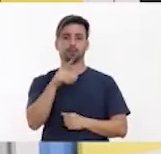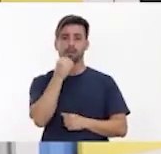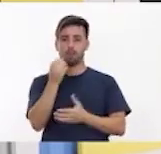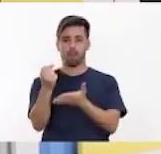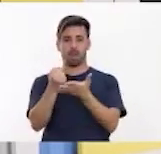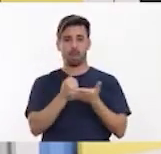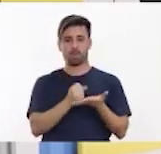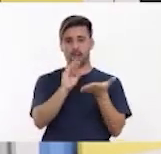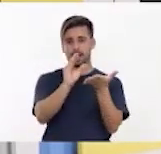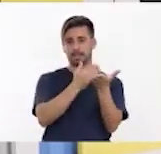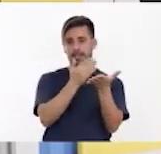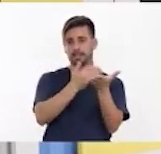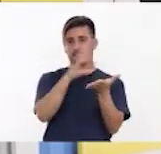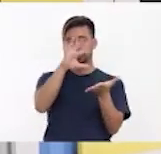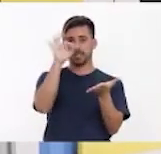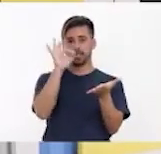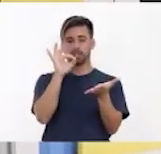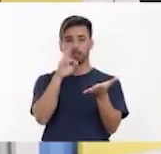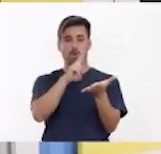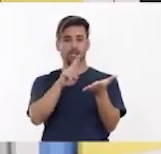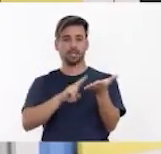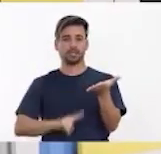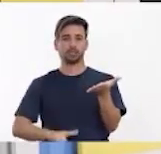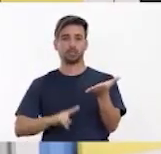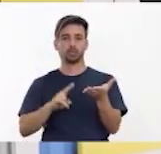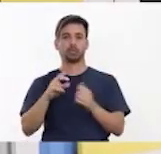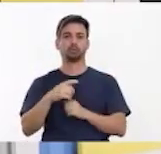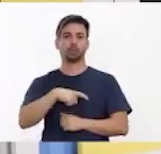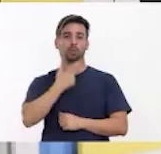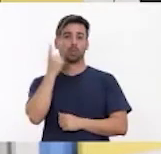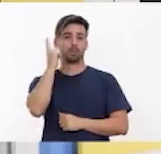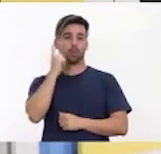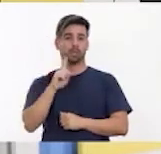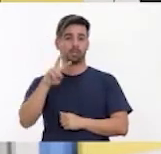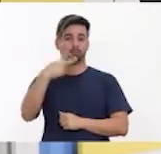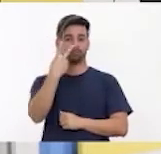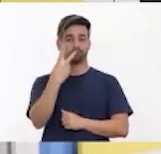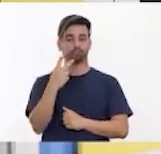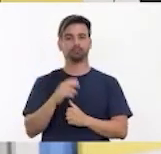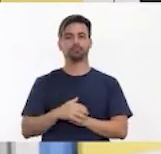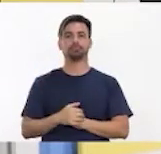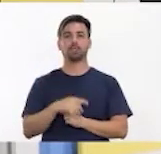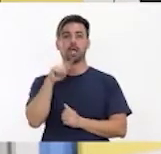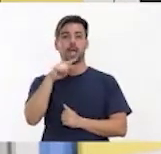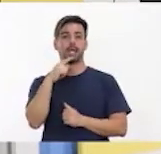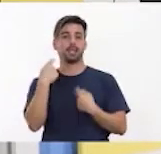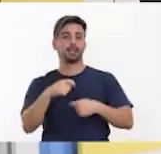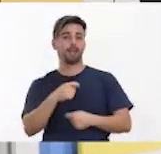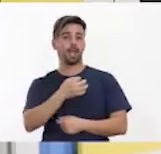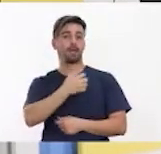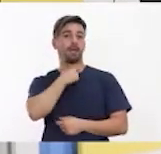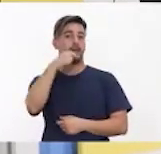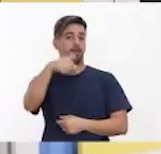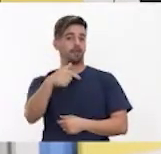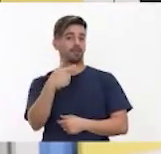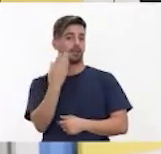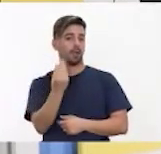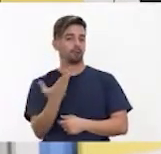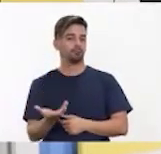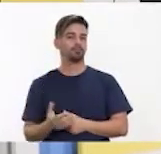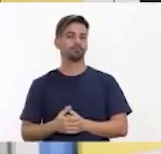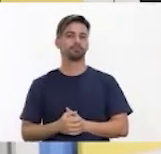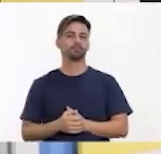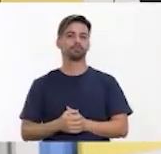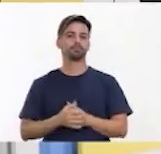libro Selección de Lecturas de Cultura Política, segunda parte, deberán ejemplificar los